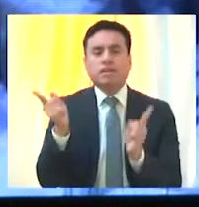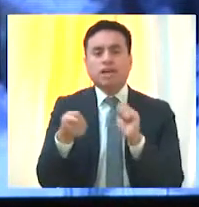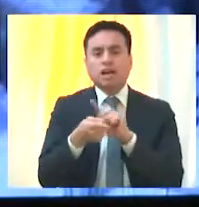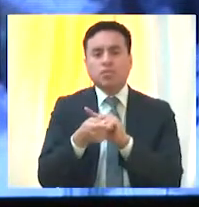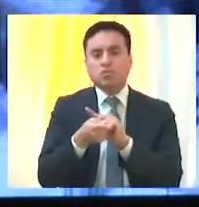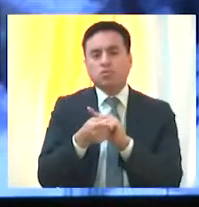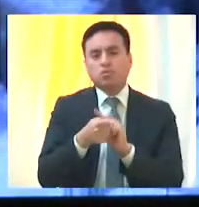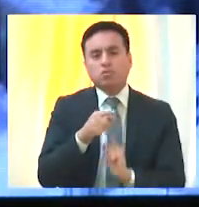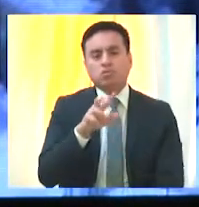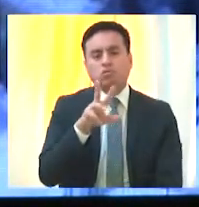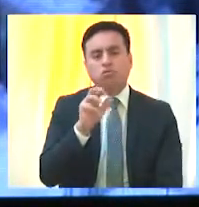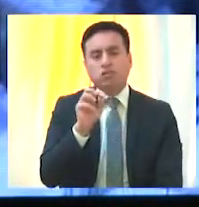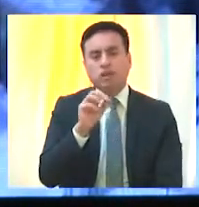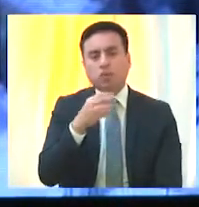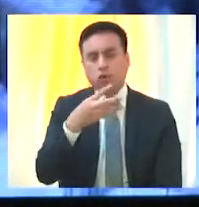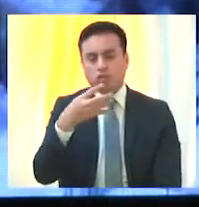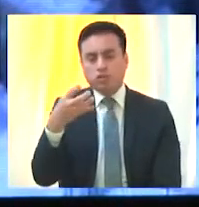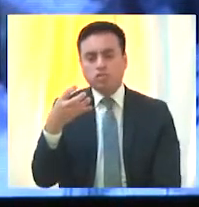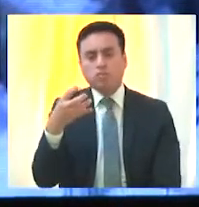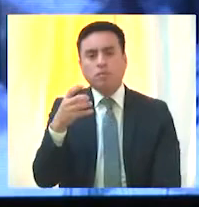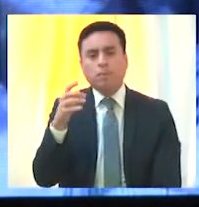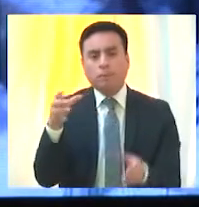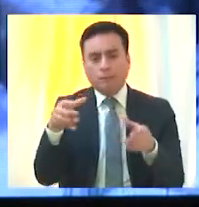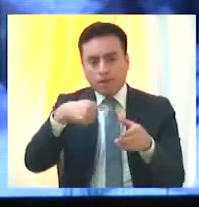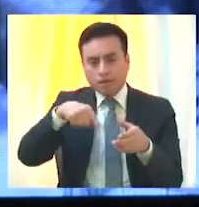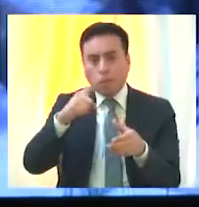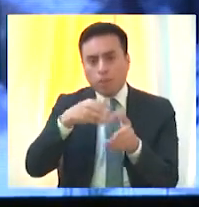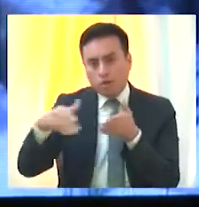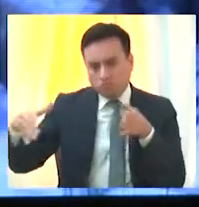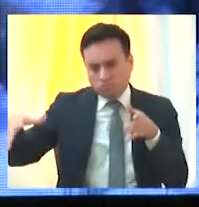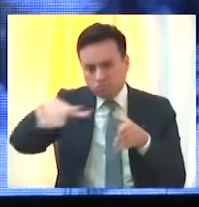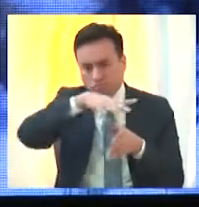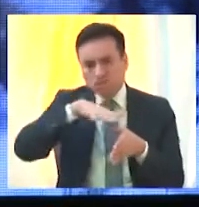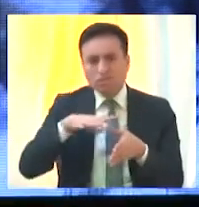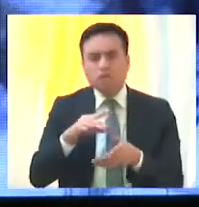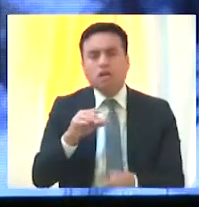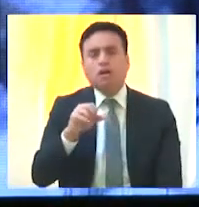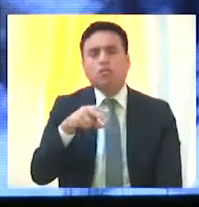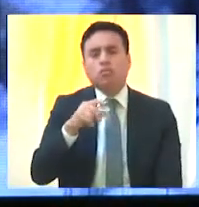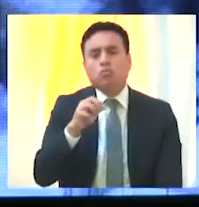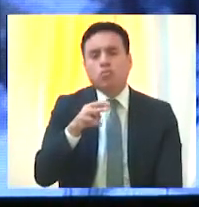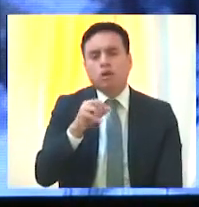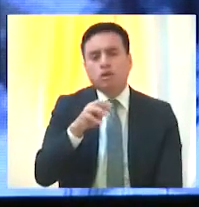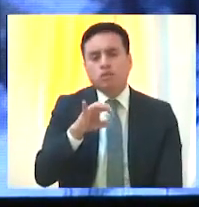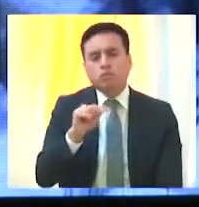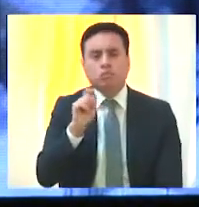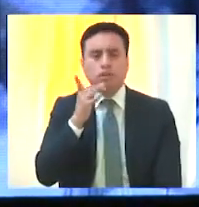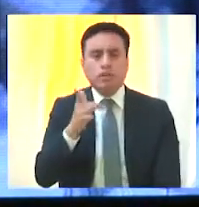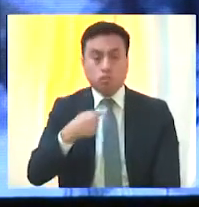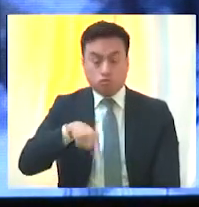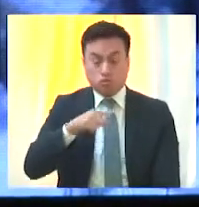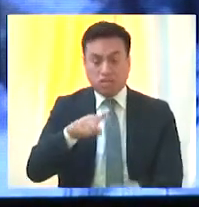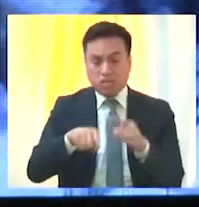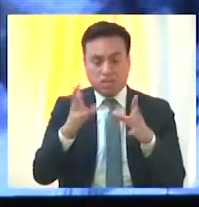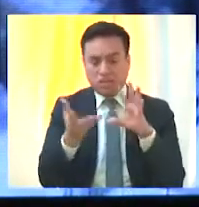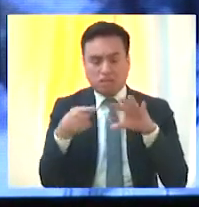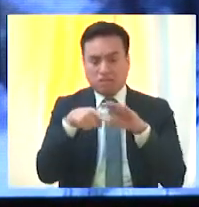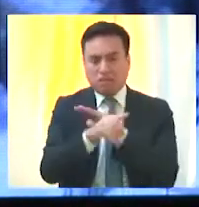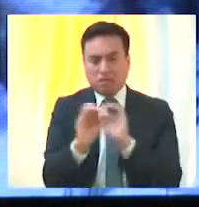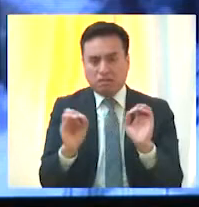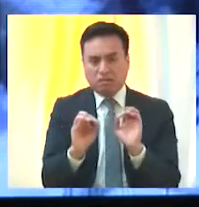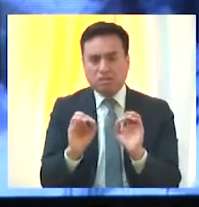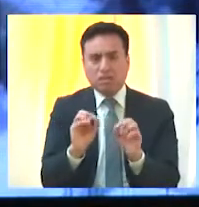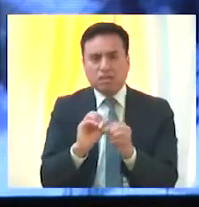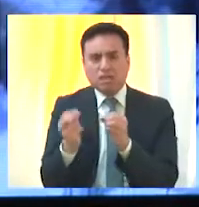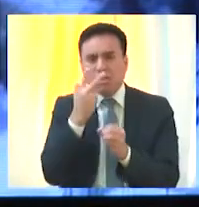de los 280 a los 400 partes por millón es esencialmente un efecto antropogénico. Si es que la Tierra, nosotros no la interviniéramos, no tuviéramos quema